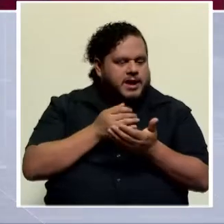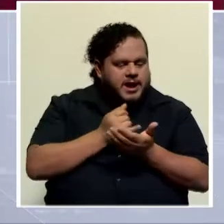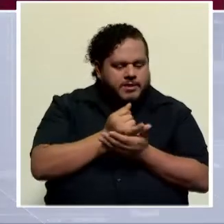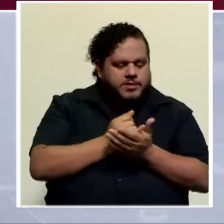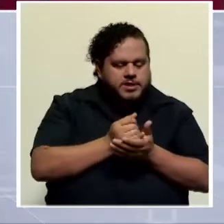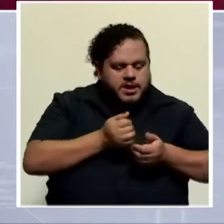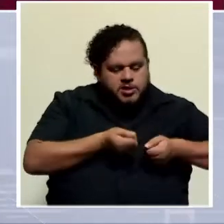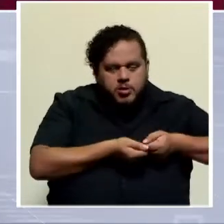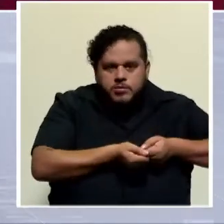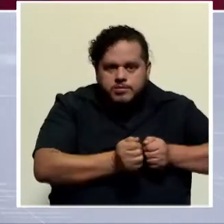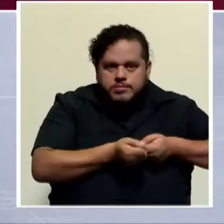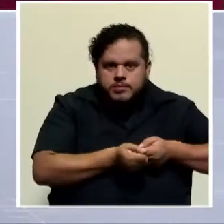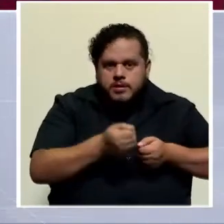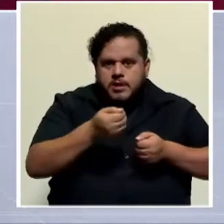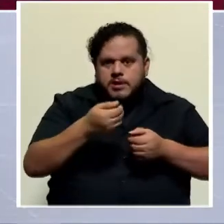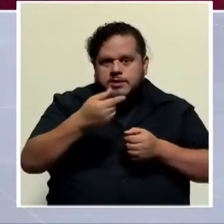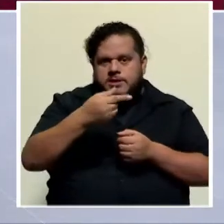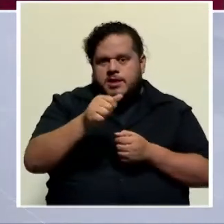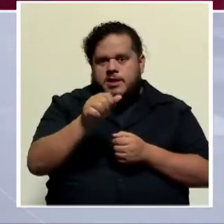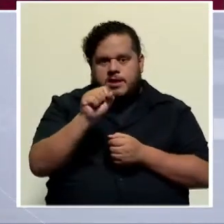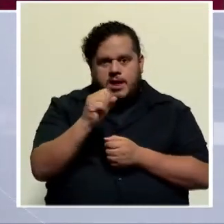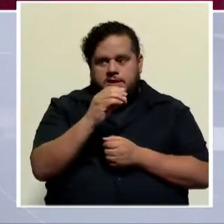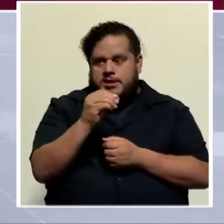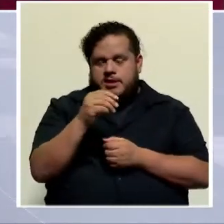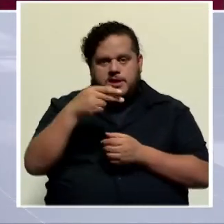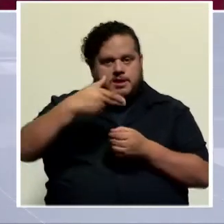explotación de gas y petróleo?